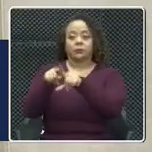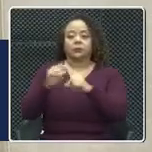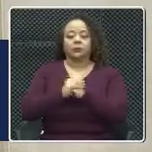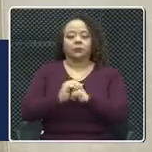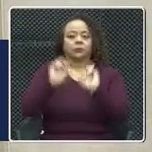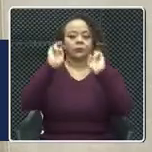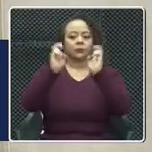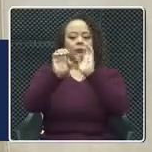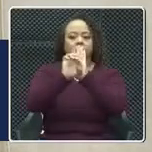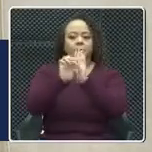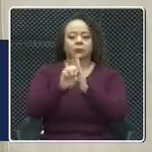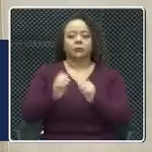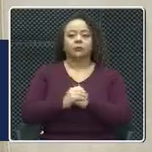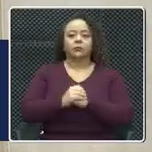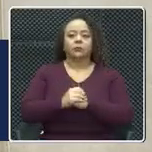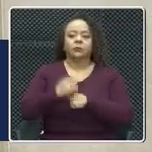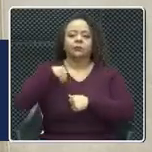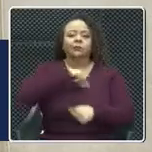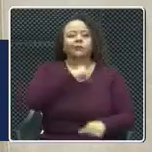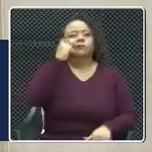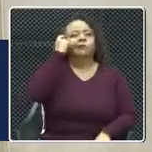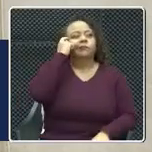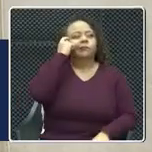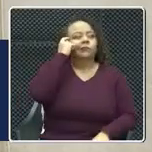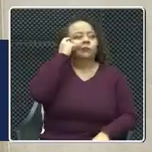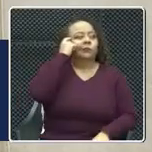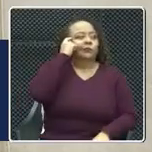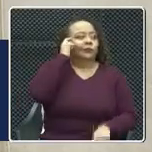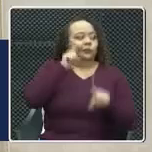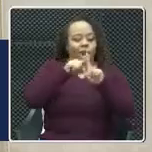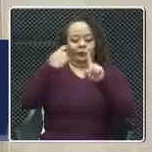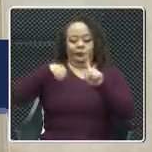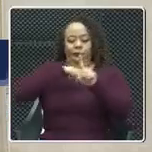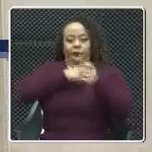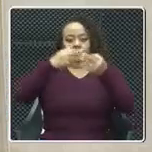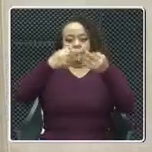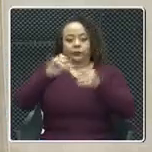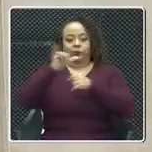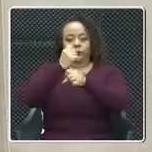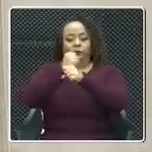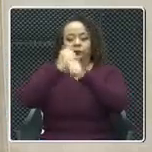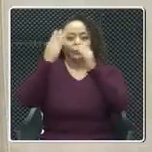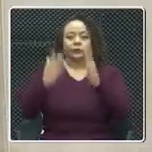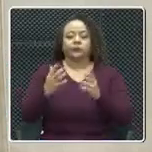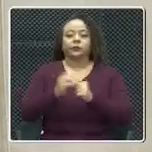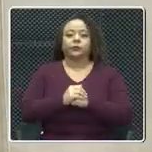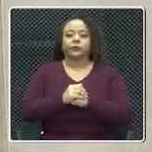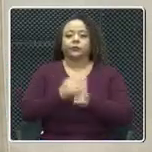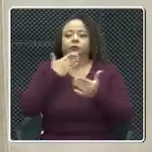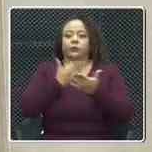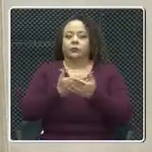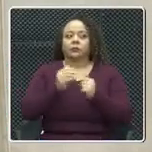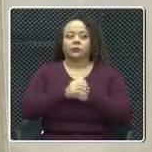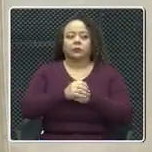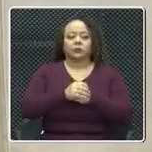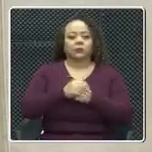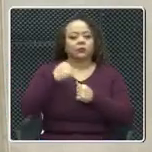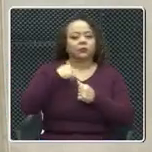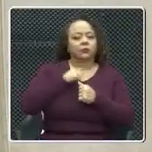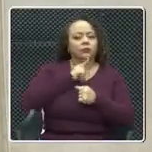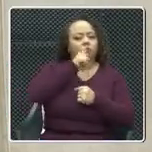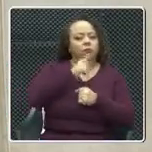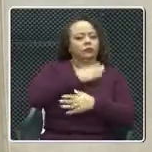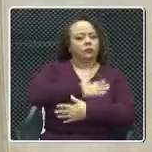el tema, por ejemplo, de ponernos a pensar nosotros, ¿verdad? Desde nuestra posición como trabajadores, bueno, ¿qué tanto estoy